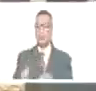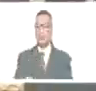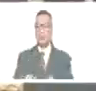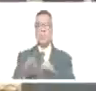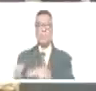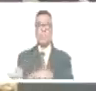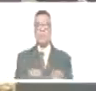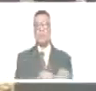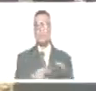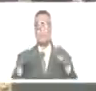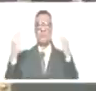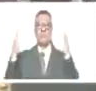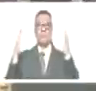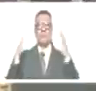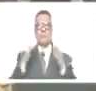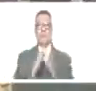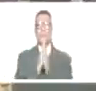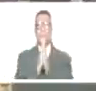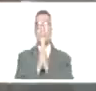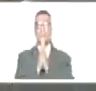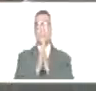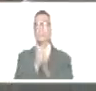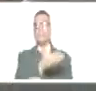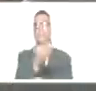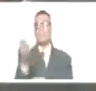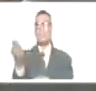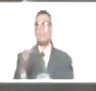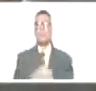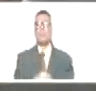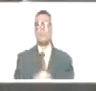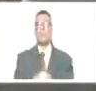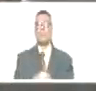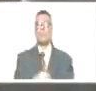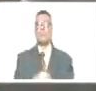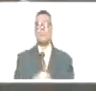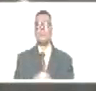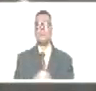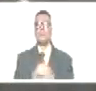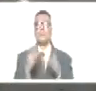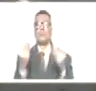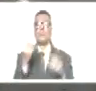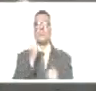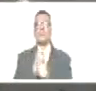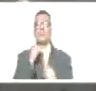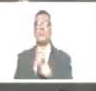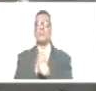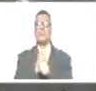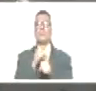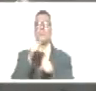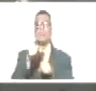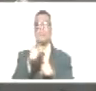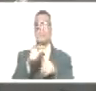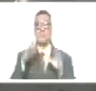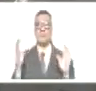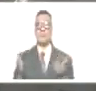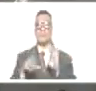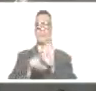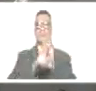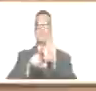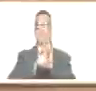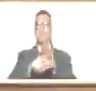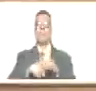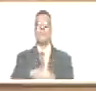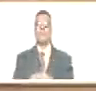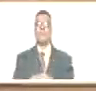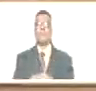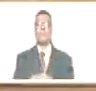aplauso para ustedes que tanto han trabajado en pro de la aprobación de esta ley.